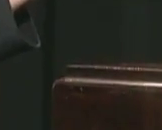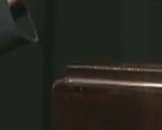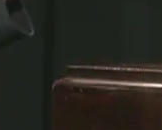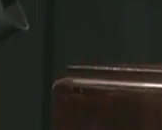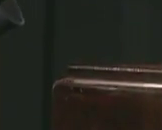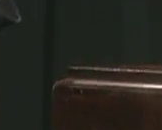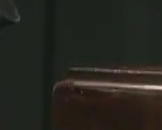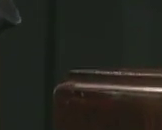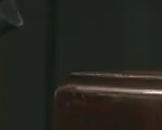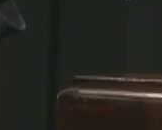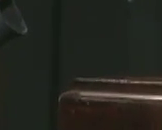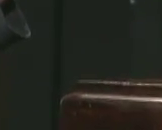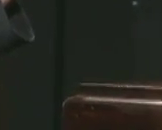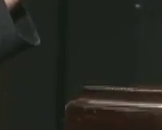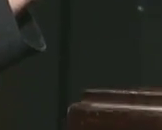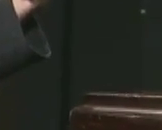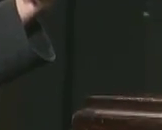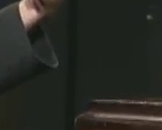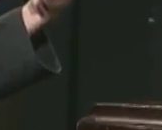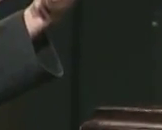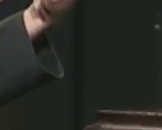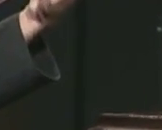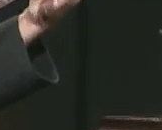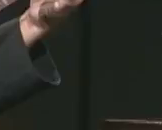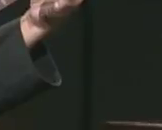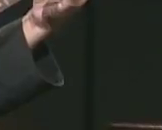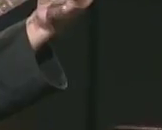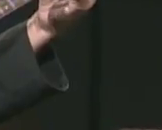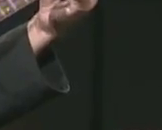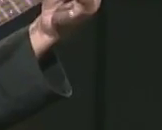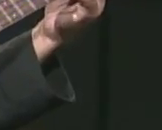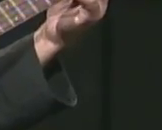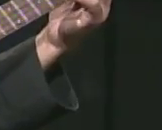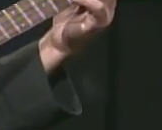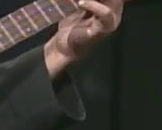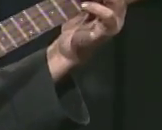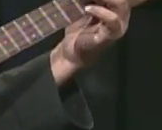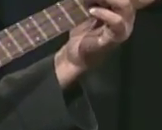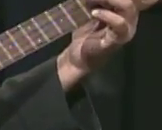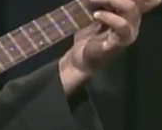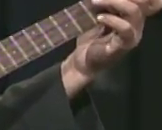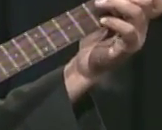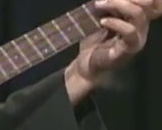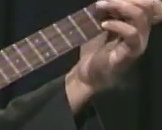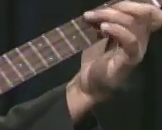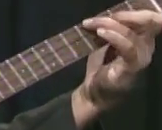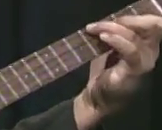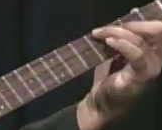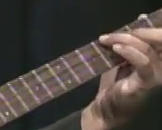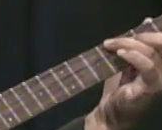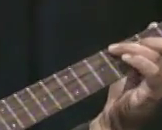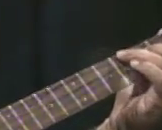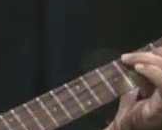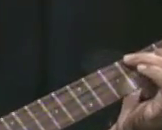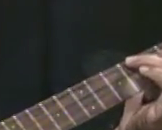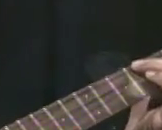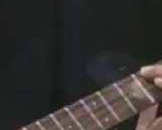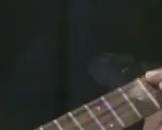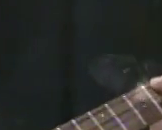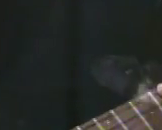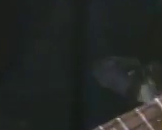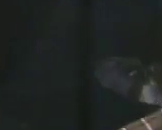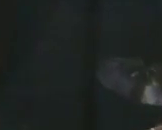en ti. Si la felicidad no es tu perfil,